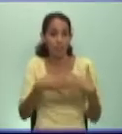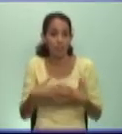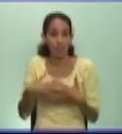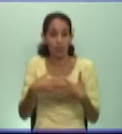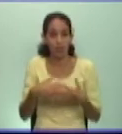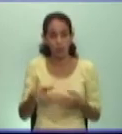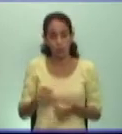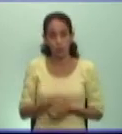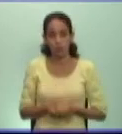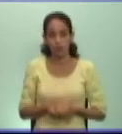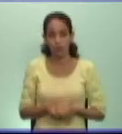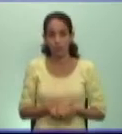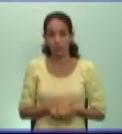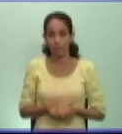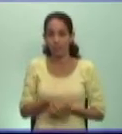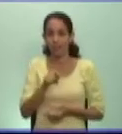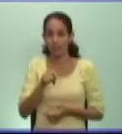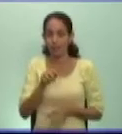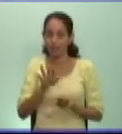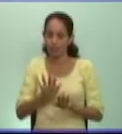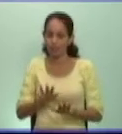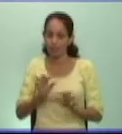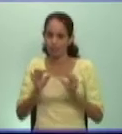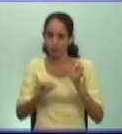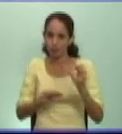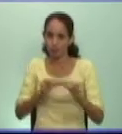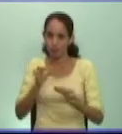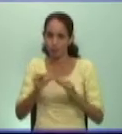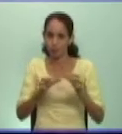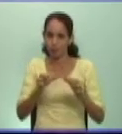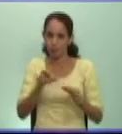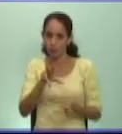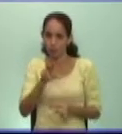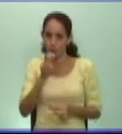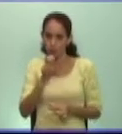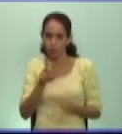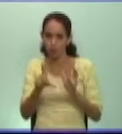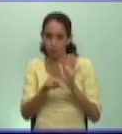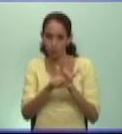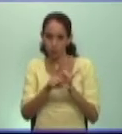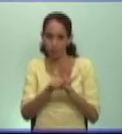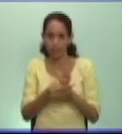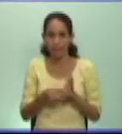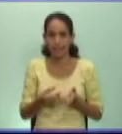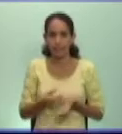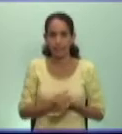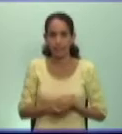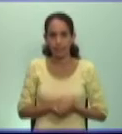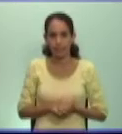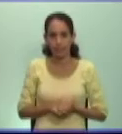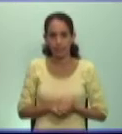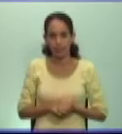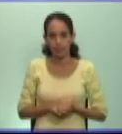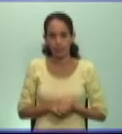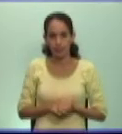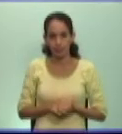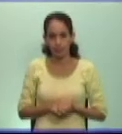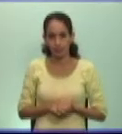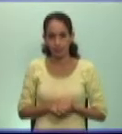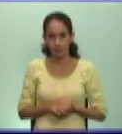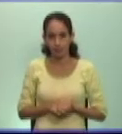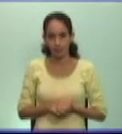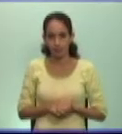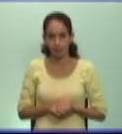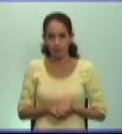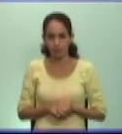dependiente al capital extranjero, un modelo exportador, y sobre todo este modelo primario exportador nos determina esa dependencia de